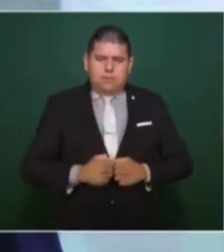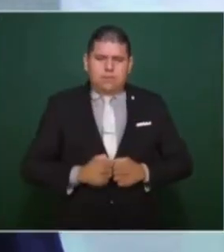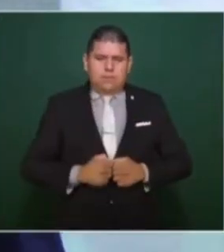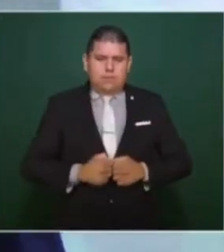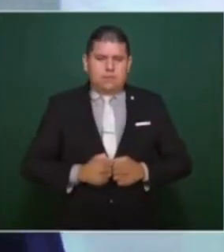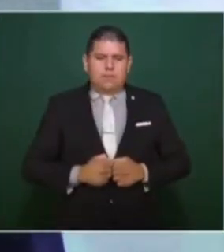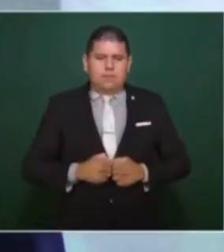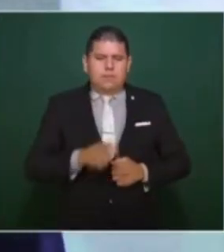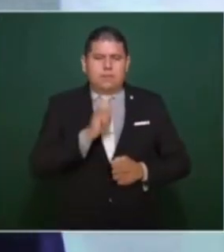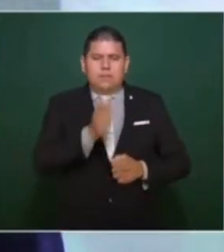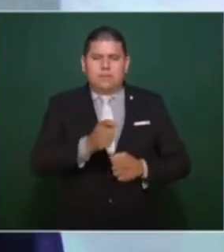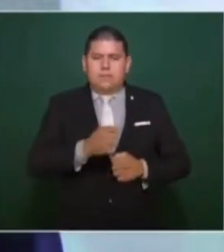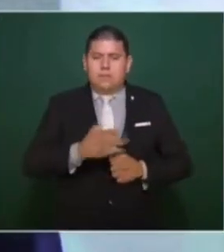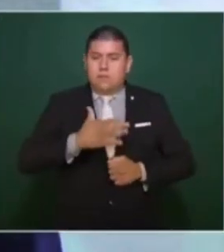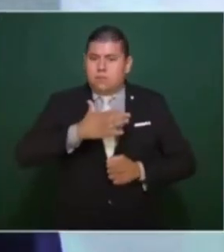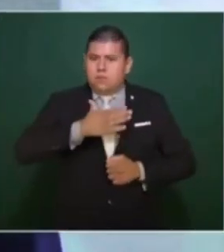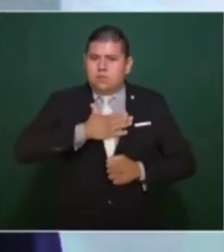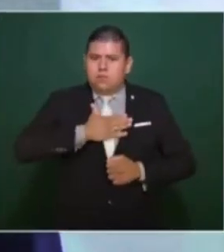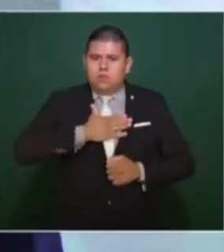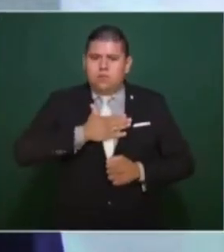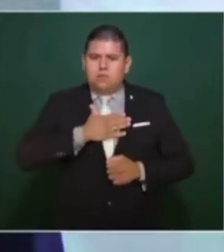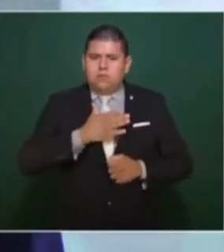de que yo soy muy